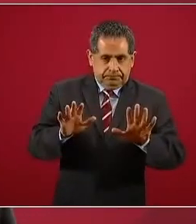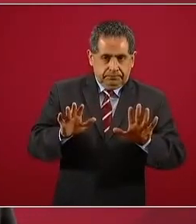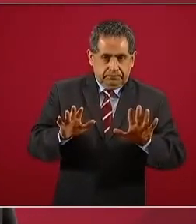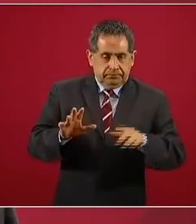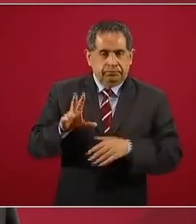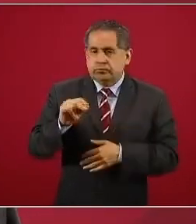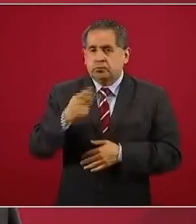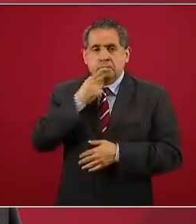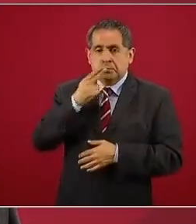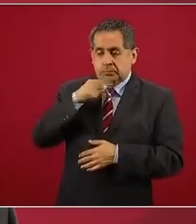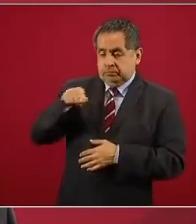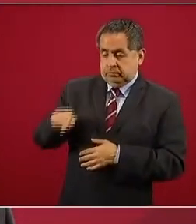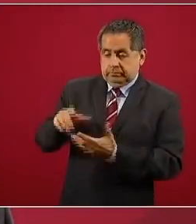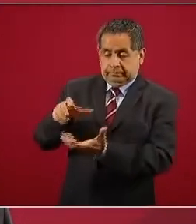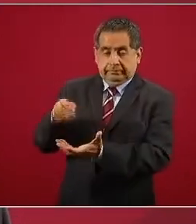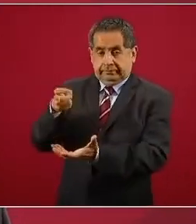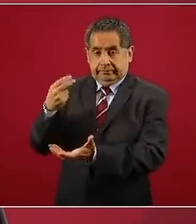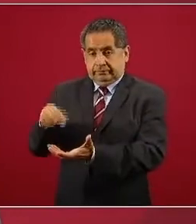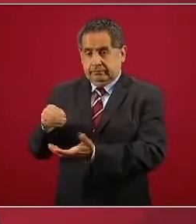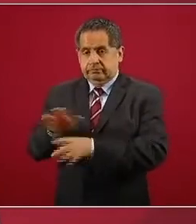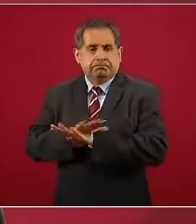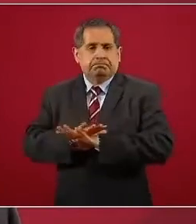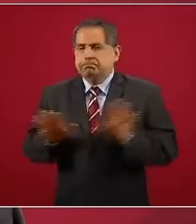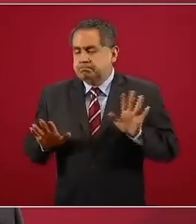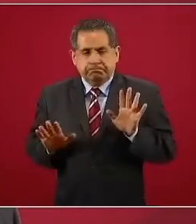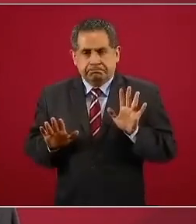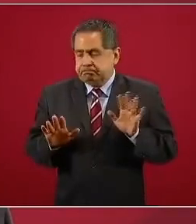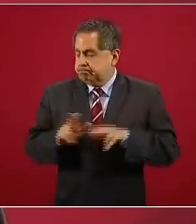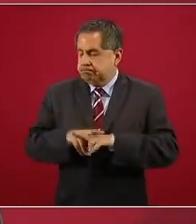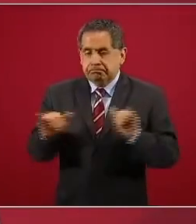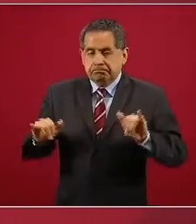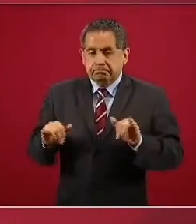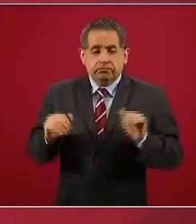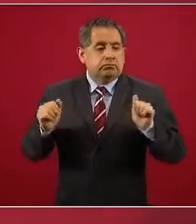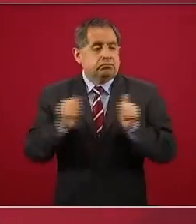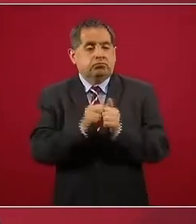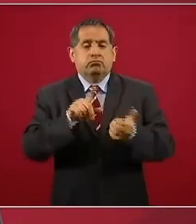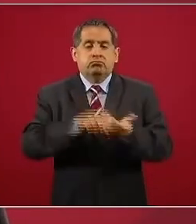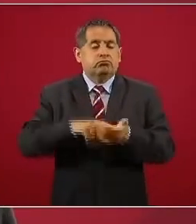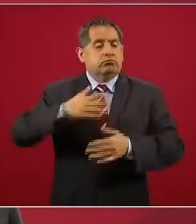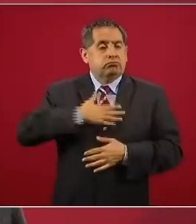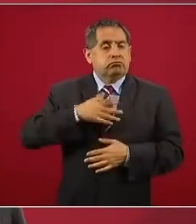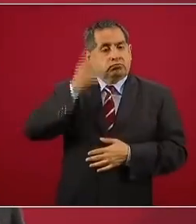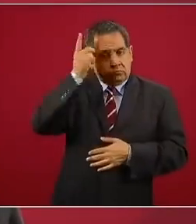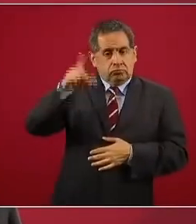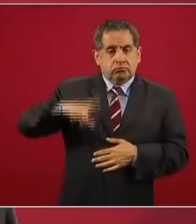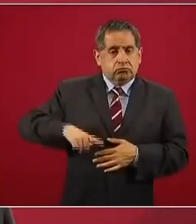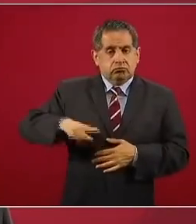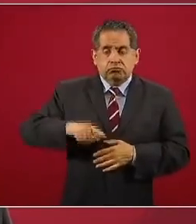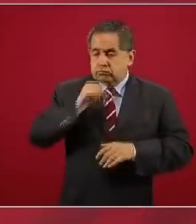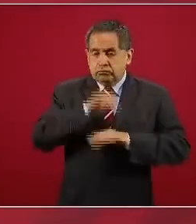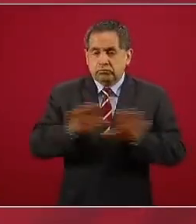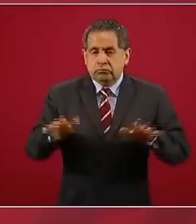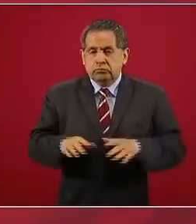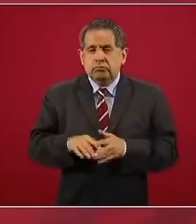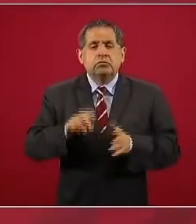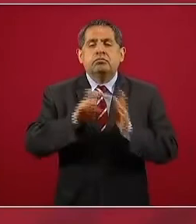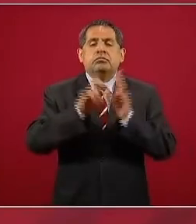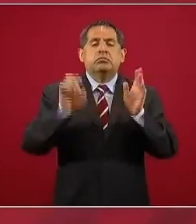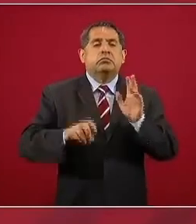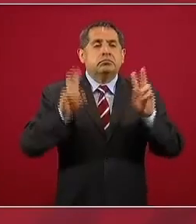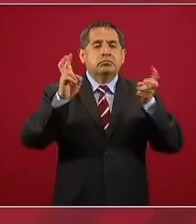no usar este agroquímico en nada que tenga que ver con el gobierno. Por ejemplo, en Sembrando